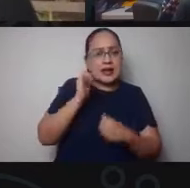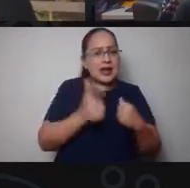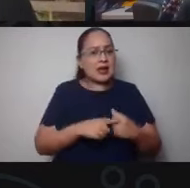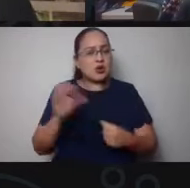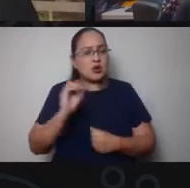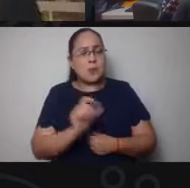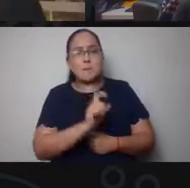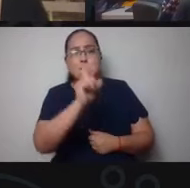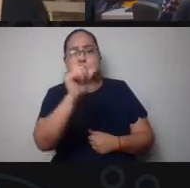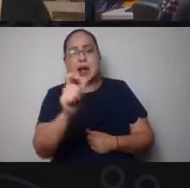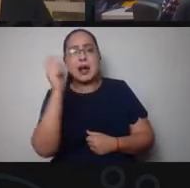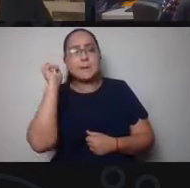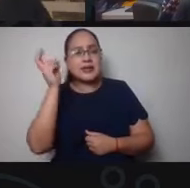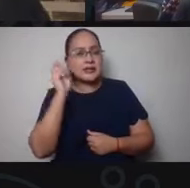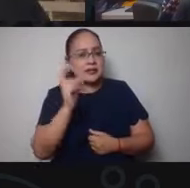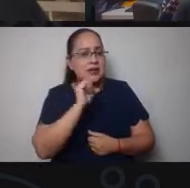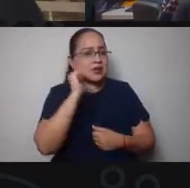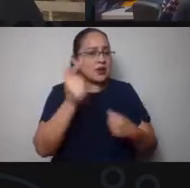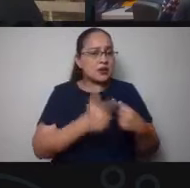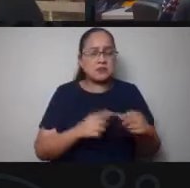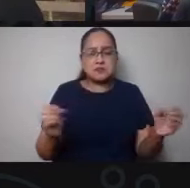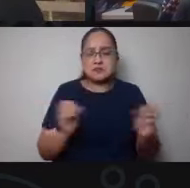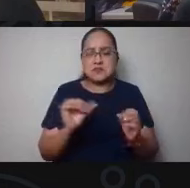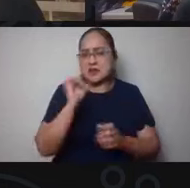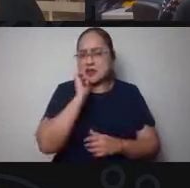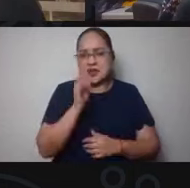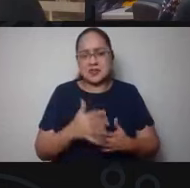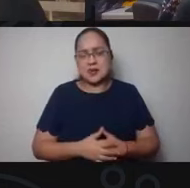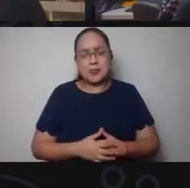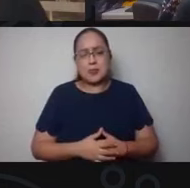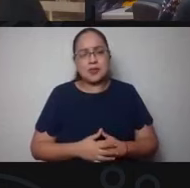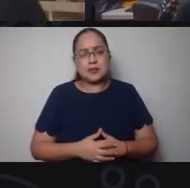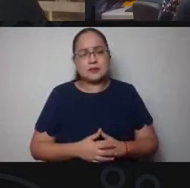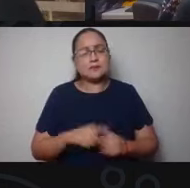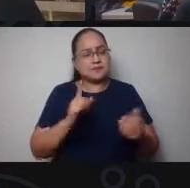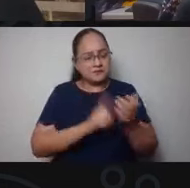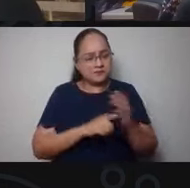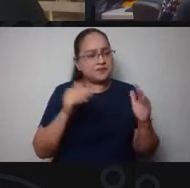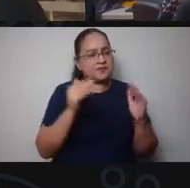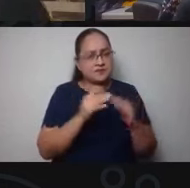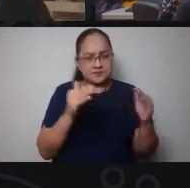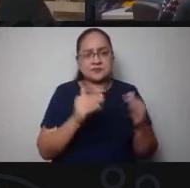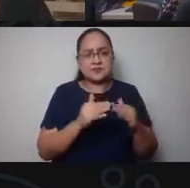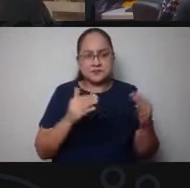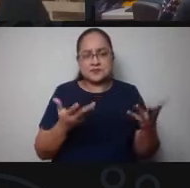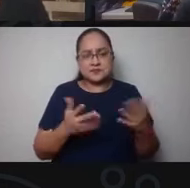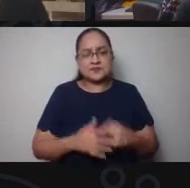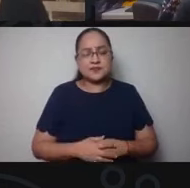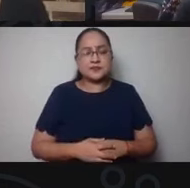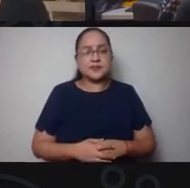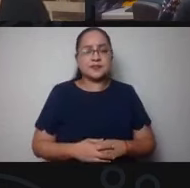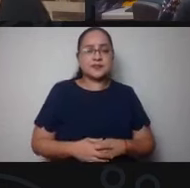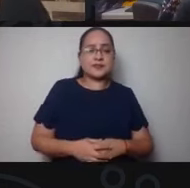pagar el pasaje, que no tengan lanita. Para que los dejen salir o las dejen salir. Y pues la verdad es que